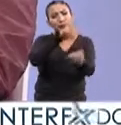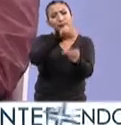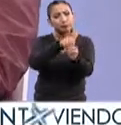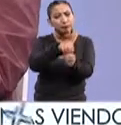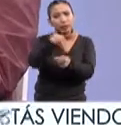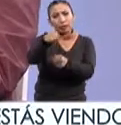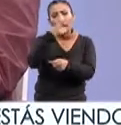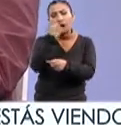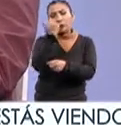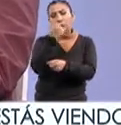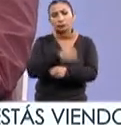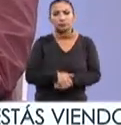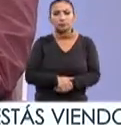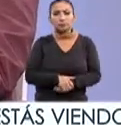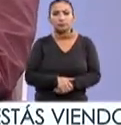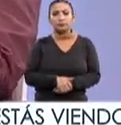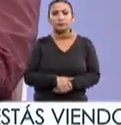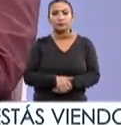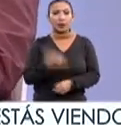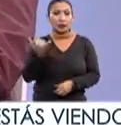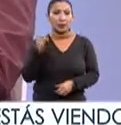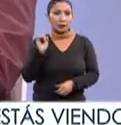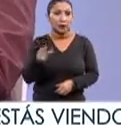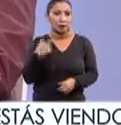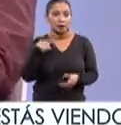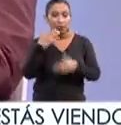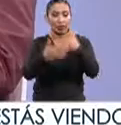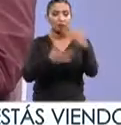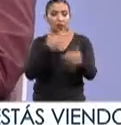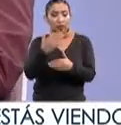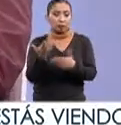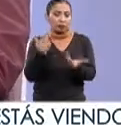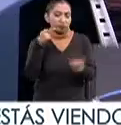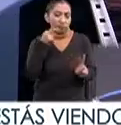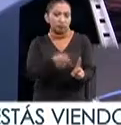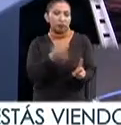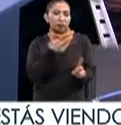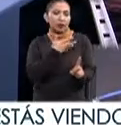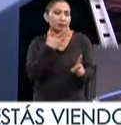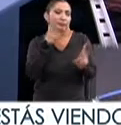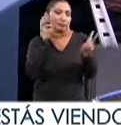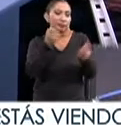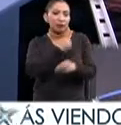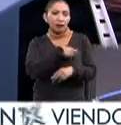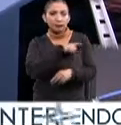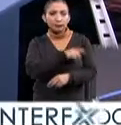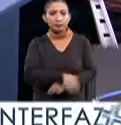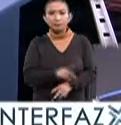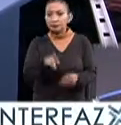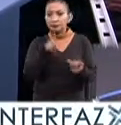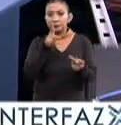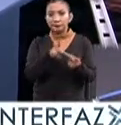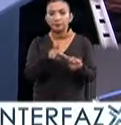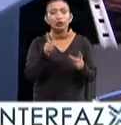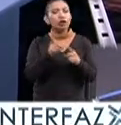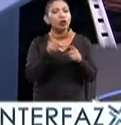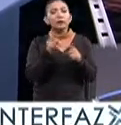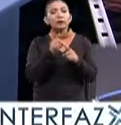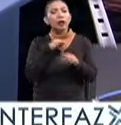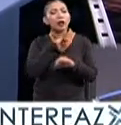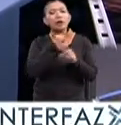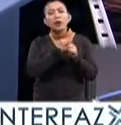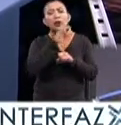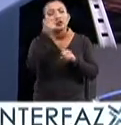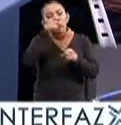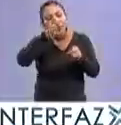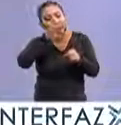integral de nuestros alumnos. Y parte de ese desarrollo integral, bueno, pues es precisamente también cuestiones de salud. Perfecto. ¿En dónde pueden obtener toda